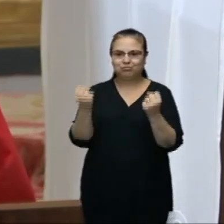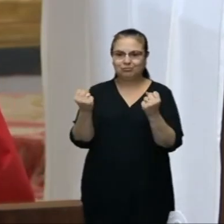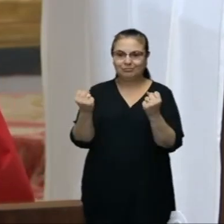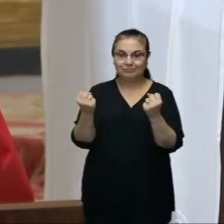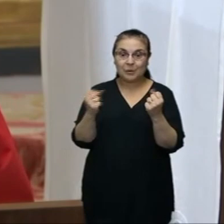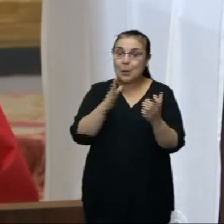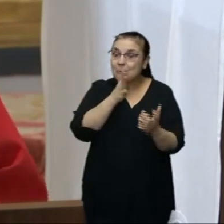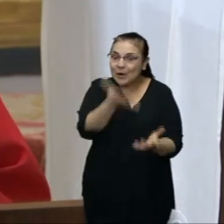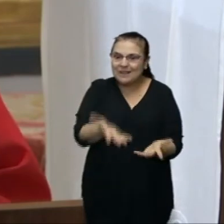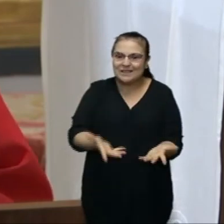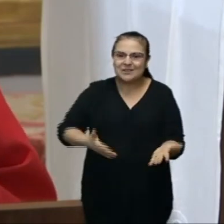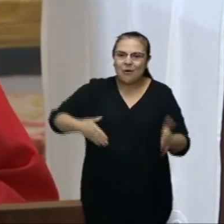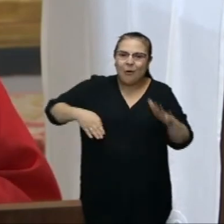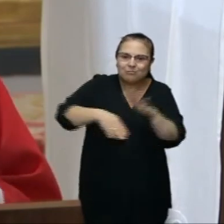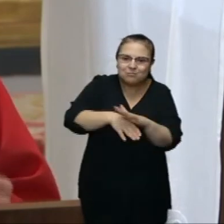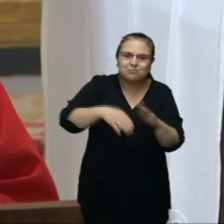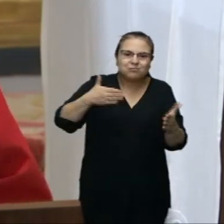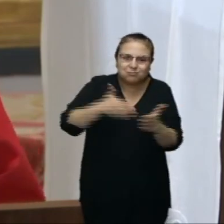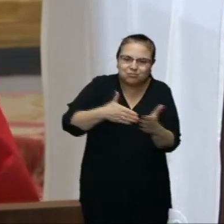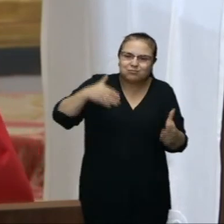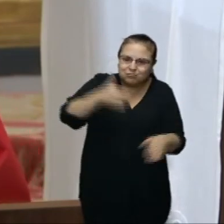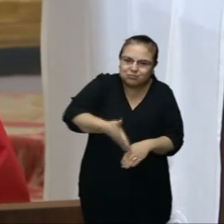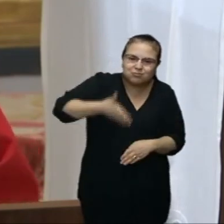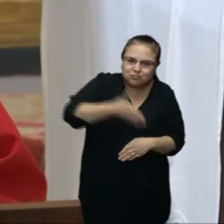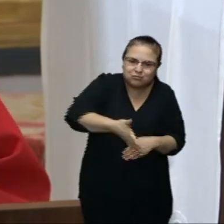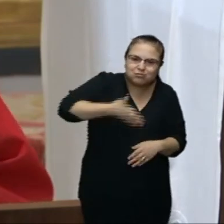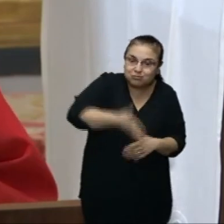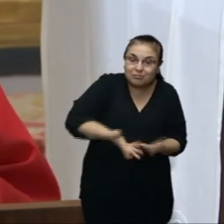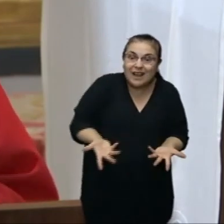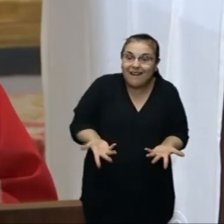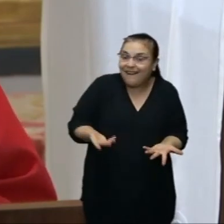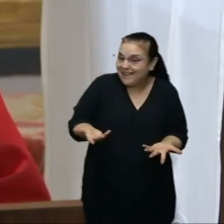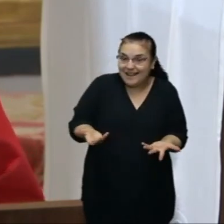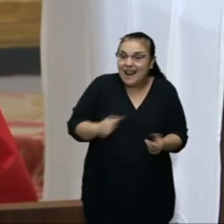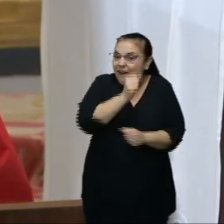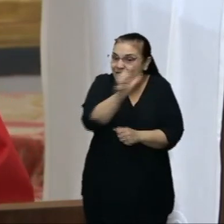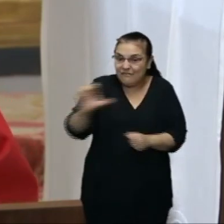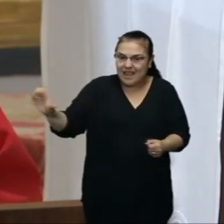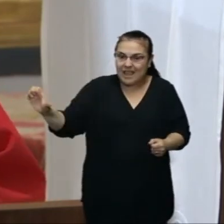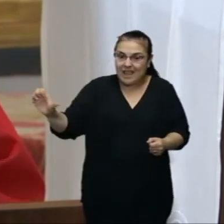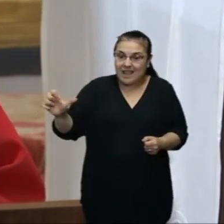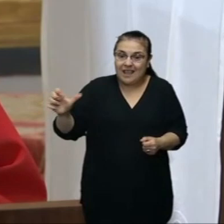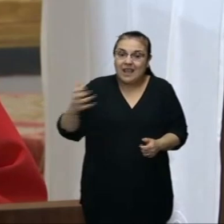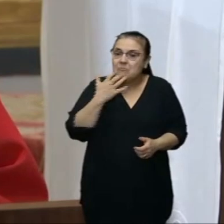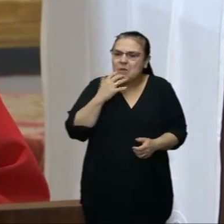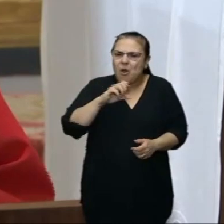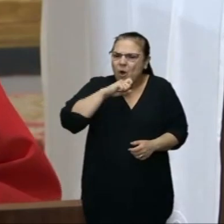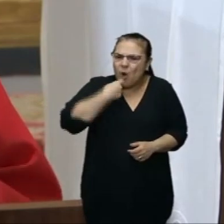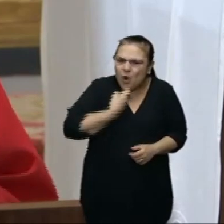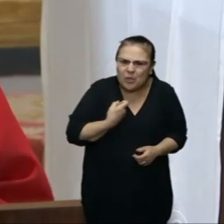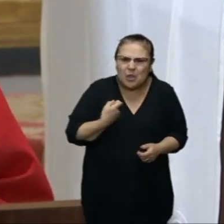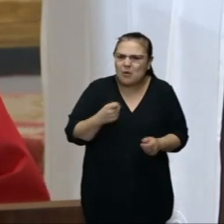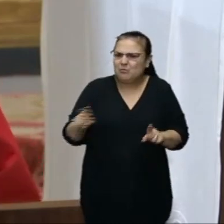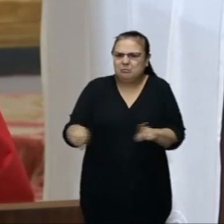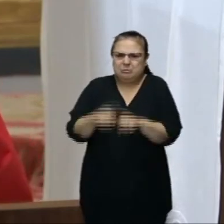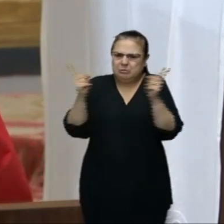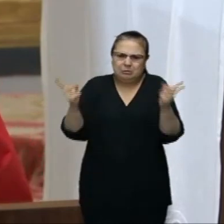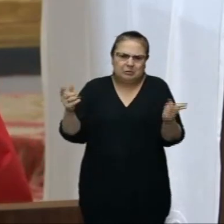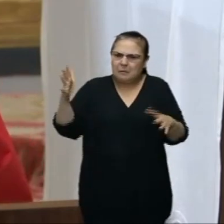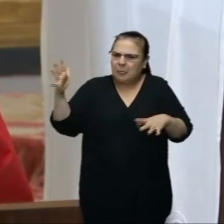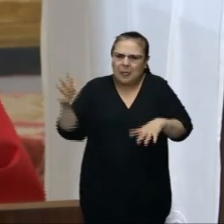fe, aunque muchos no nos comprendan, aunque muchos nos odien, aunque muchos nos